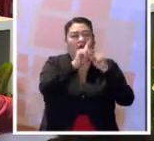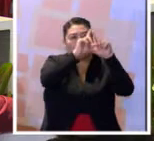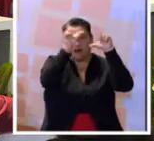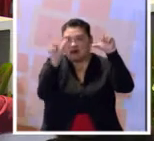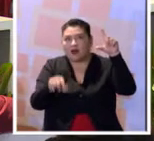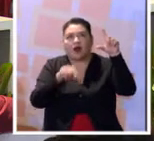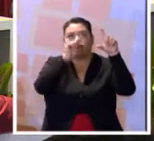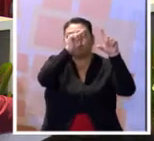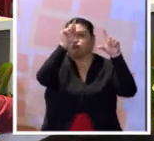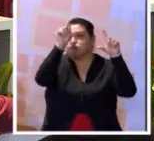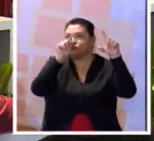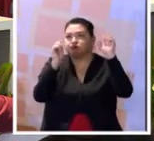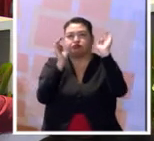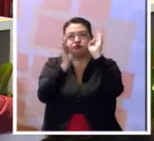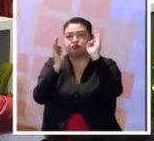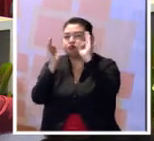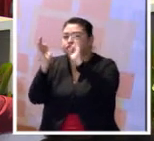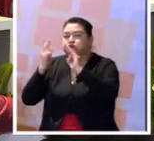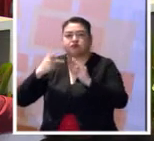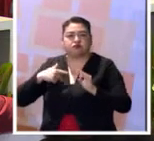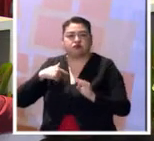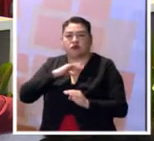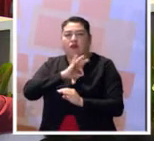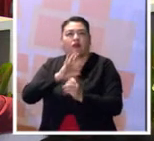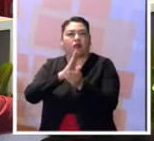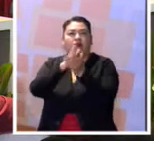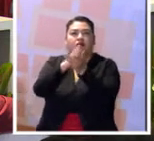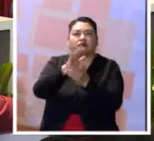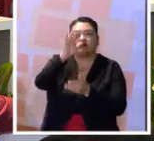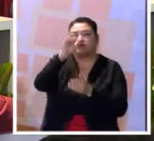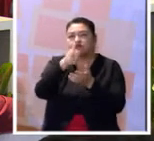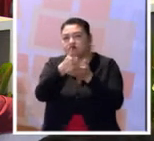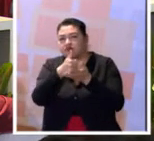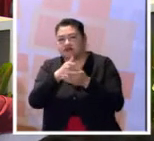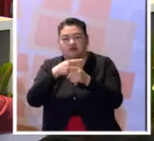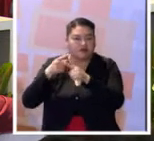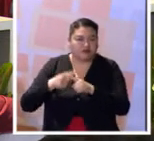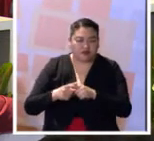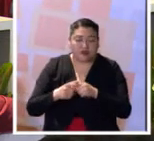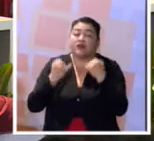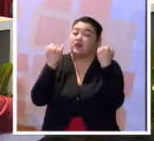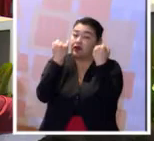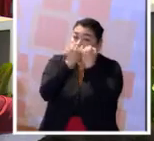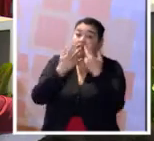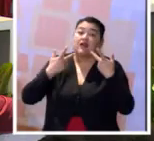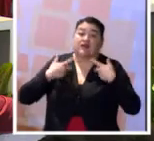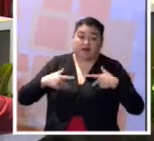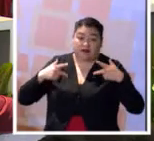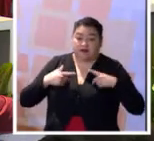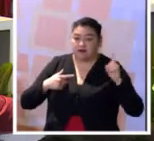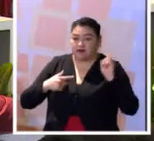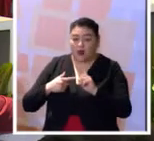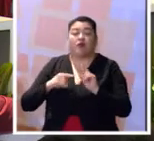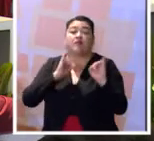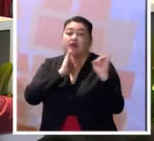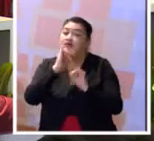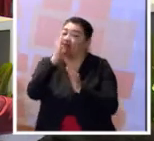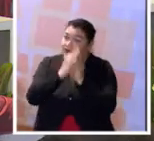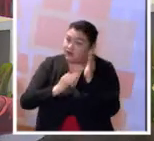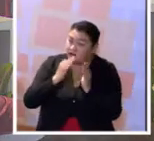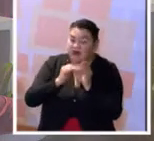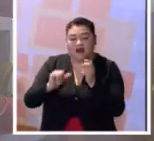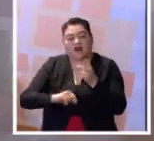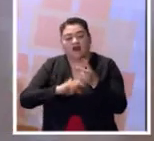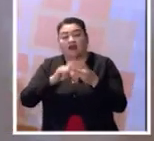la gente pueda acceder, pero también con personas que puedan interpretar en señas o en